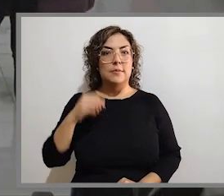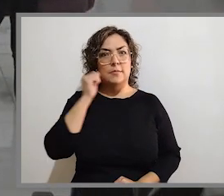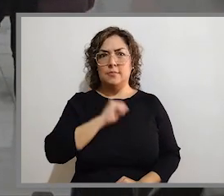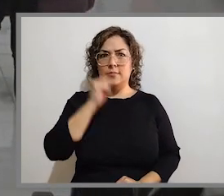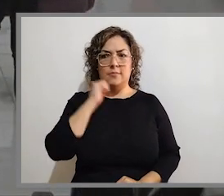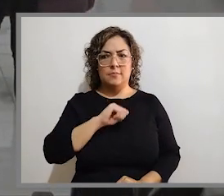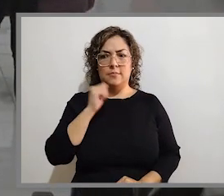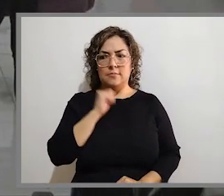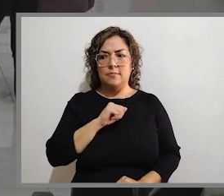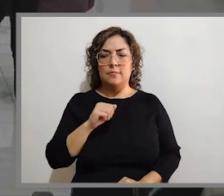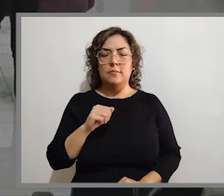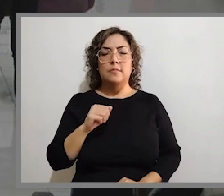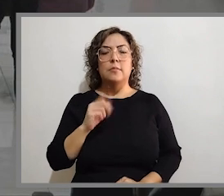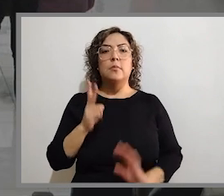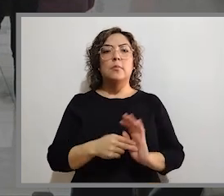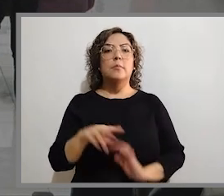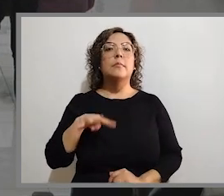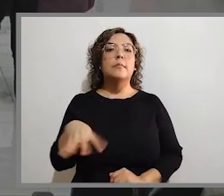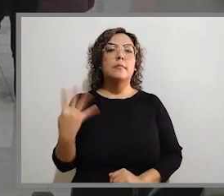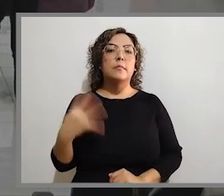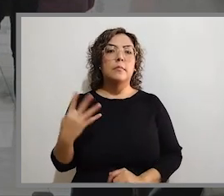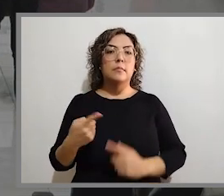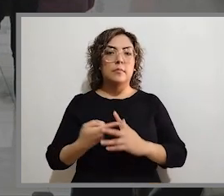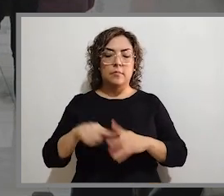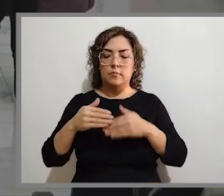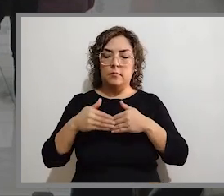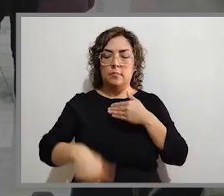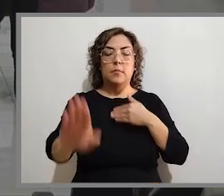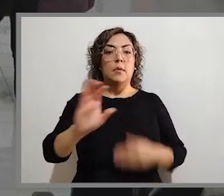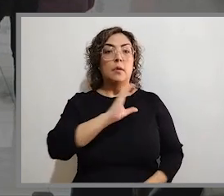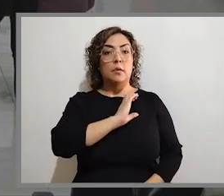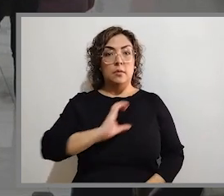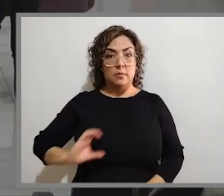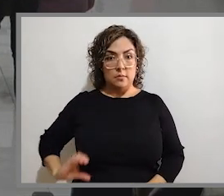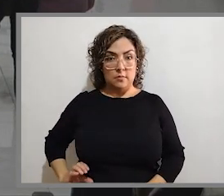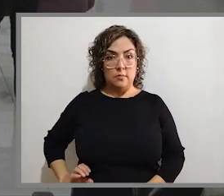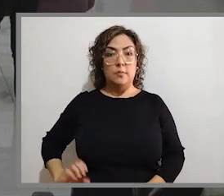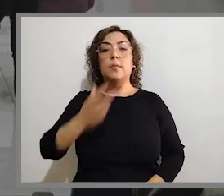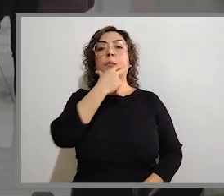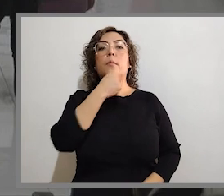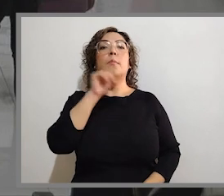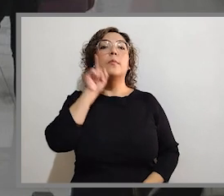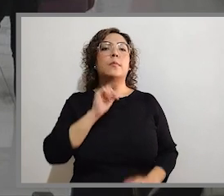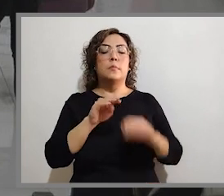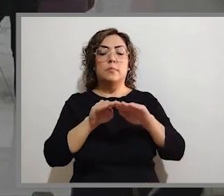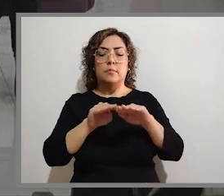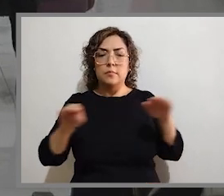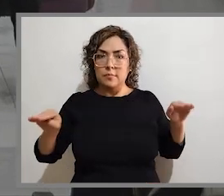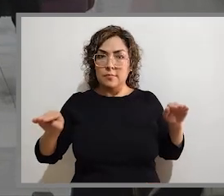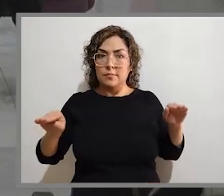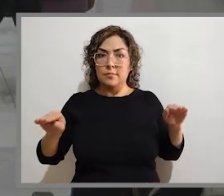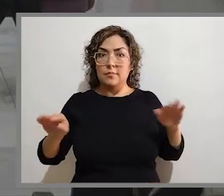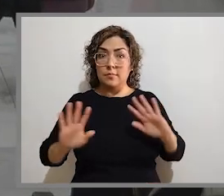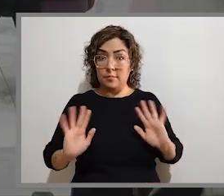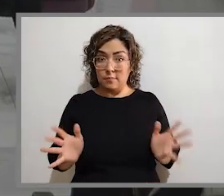para postular solamente a las candidaturas y de aquí se excluyó a los ayuntamientos, no sabemos